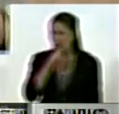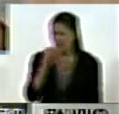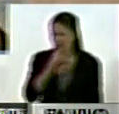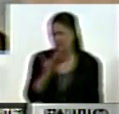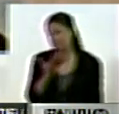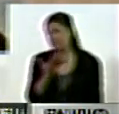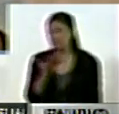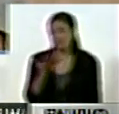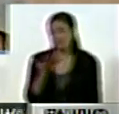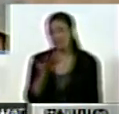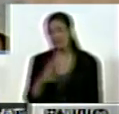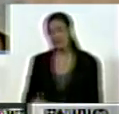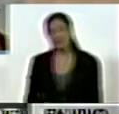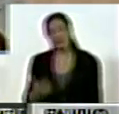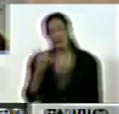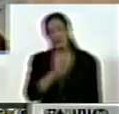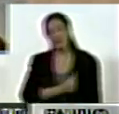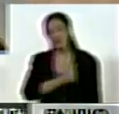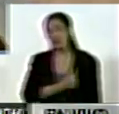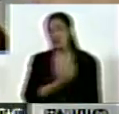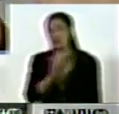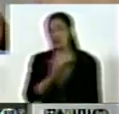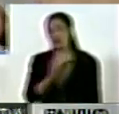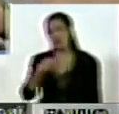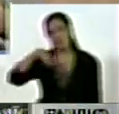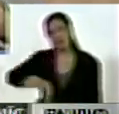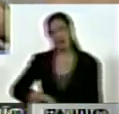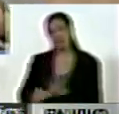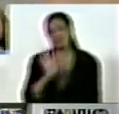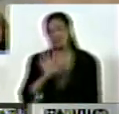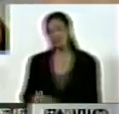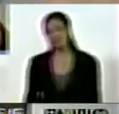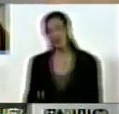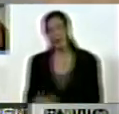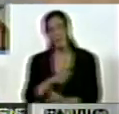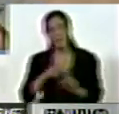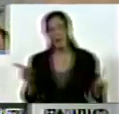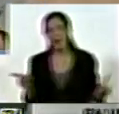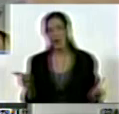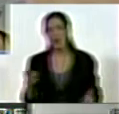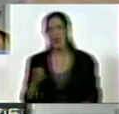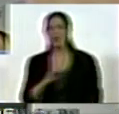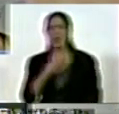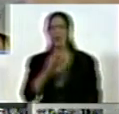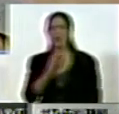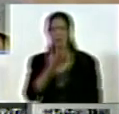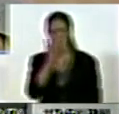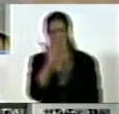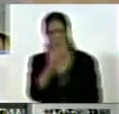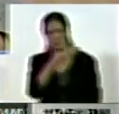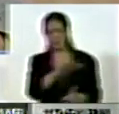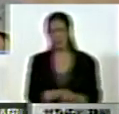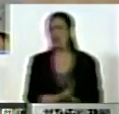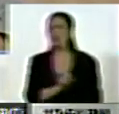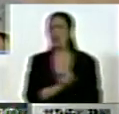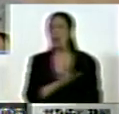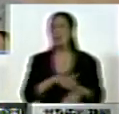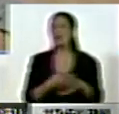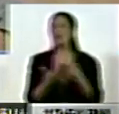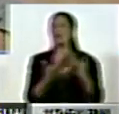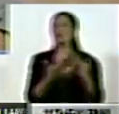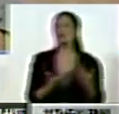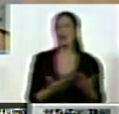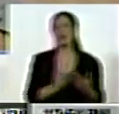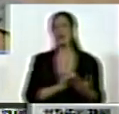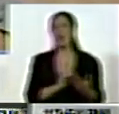Bueno, lamentándolo mucho, usted es un asalariado. Pero no lo digo en forma peyorativa, sino a que usted no hace